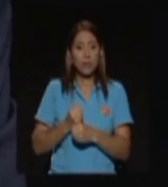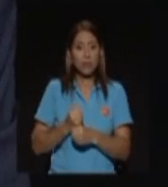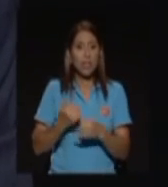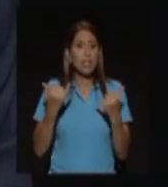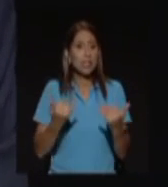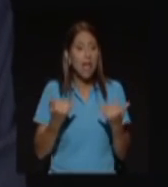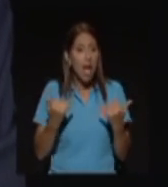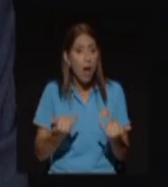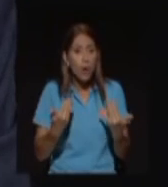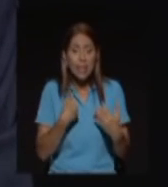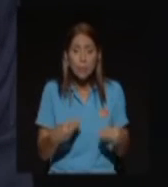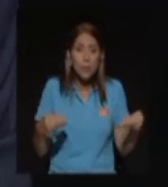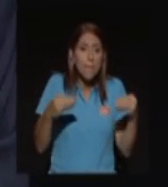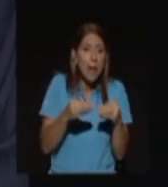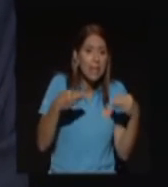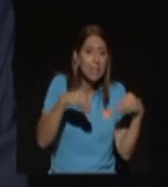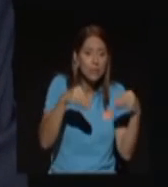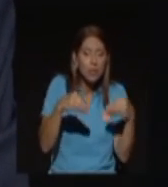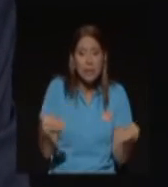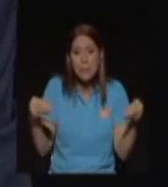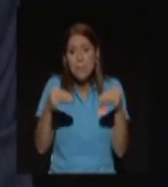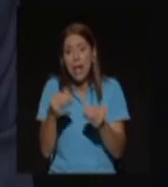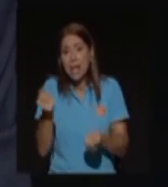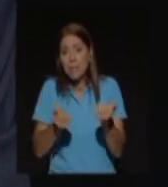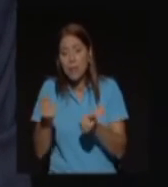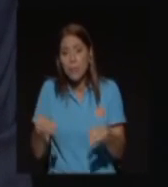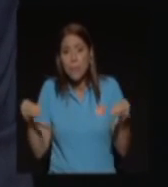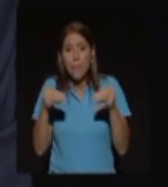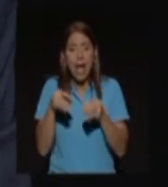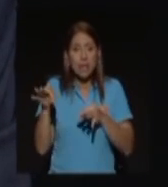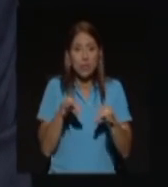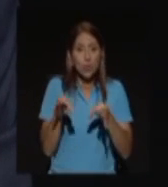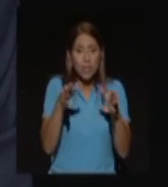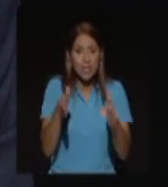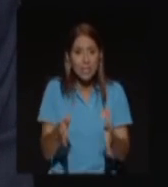las exportaciones, el número de vehículos, el número de turistas.